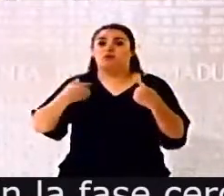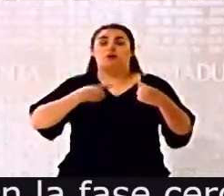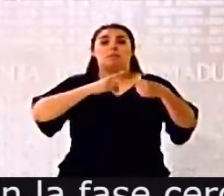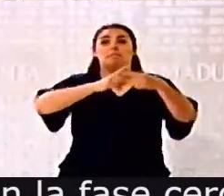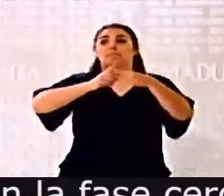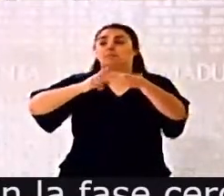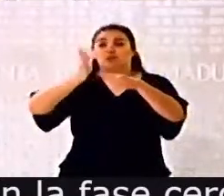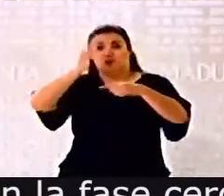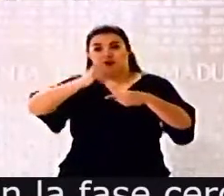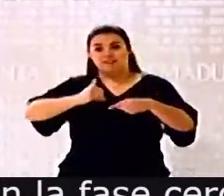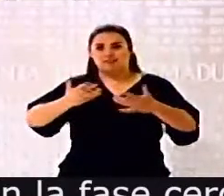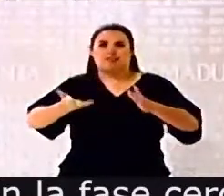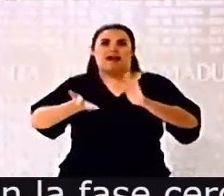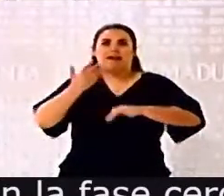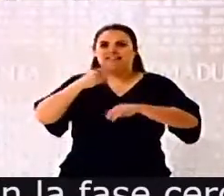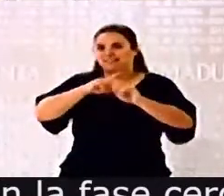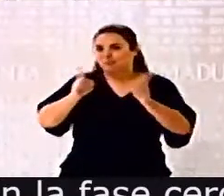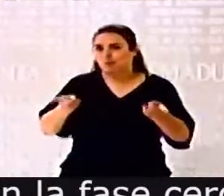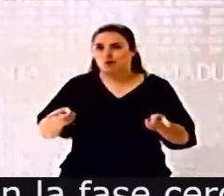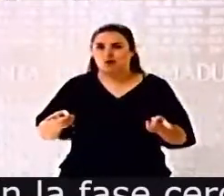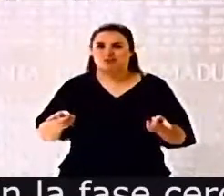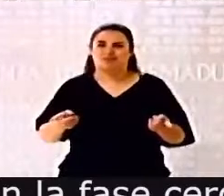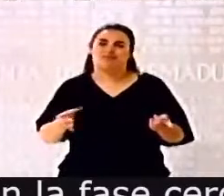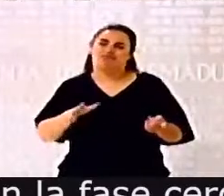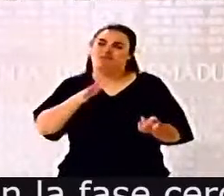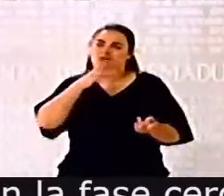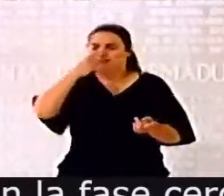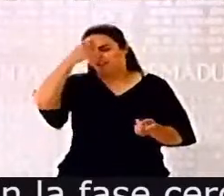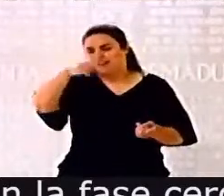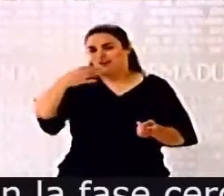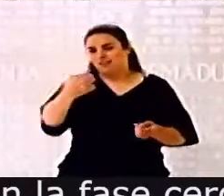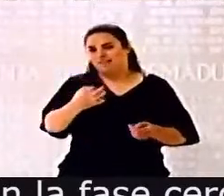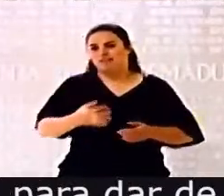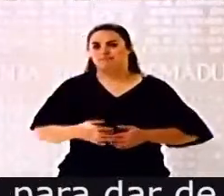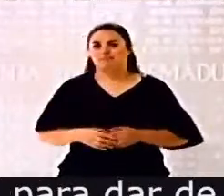altas. Por lo tanto, esto deben saberlo.